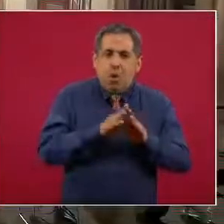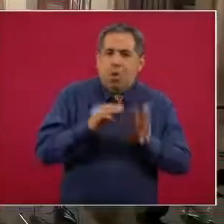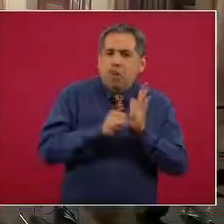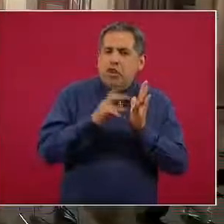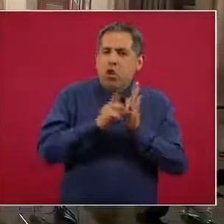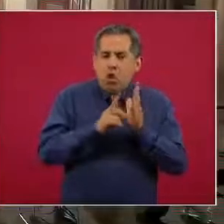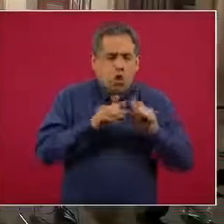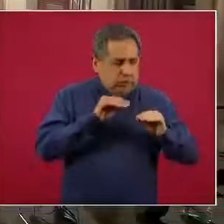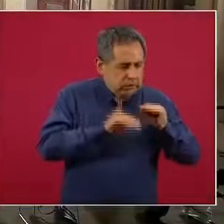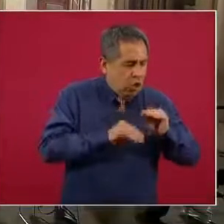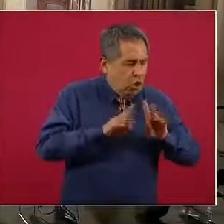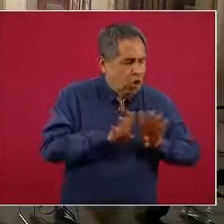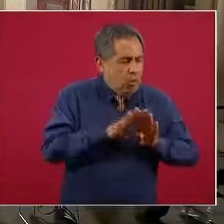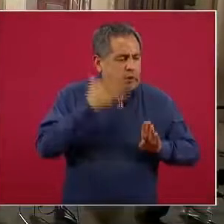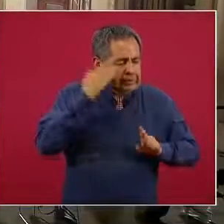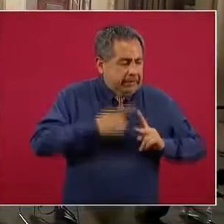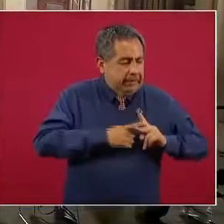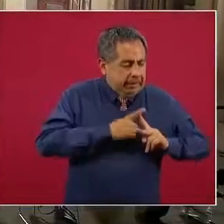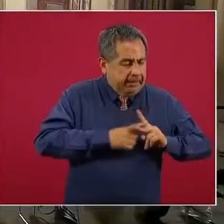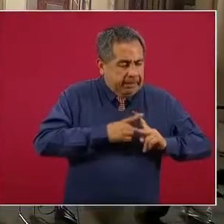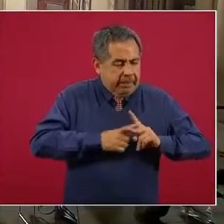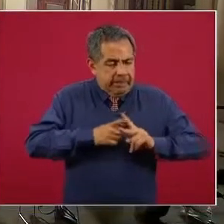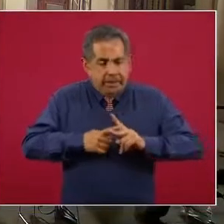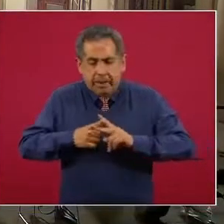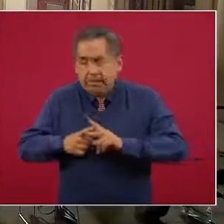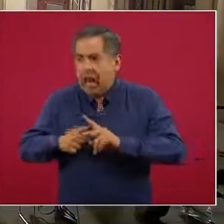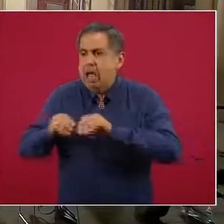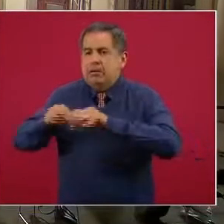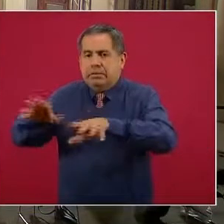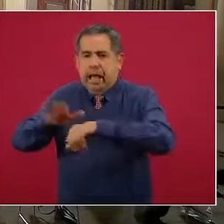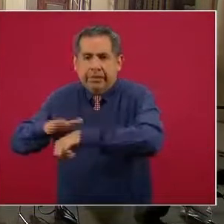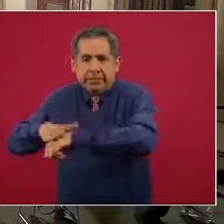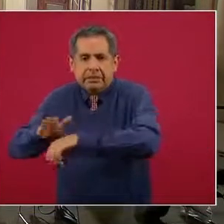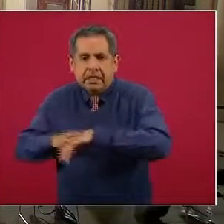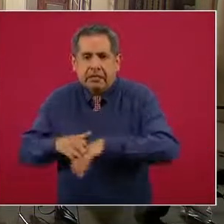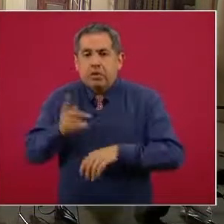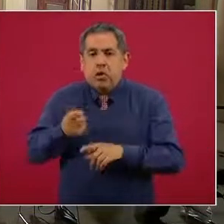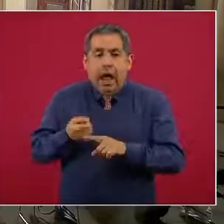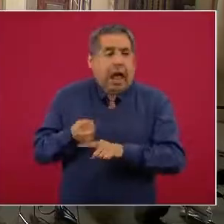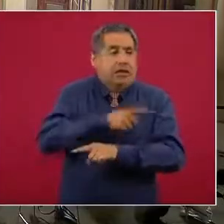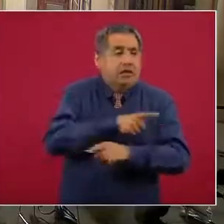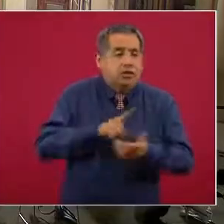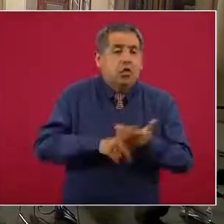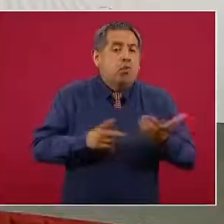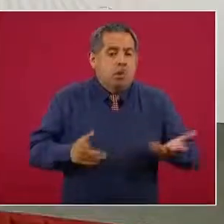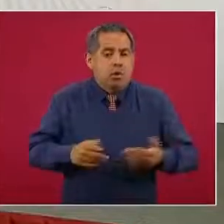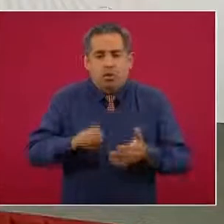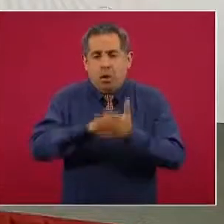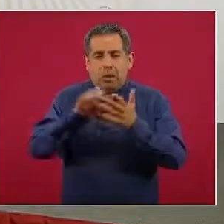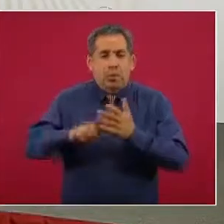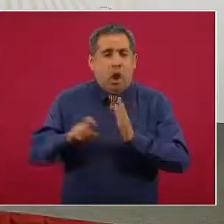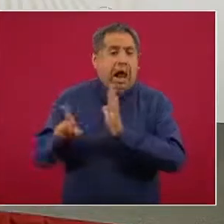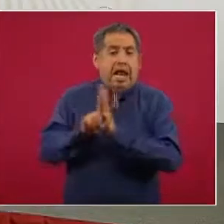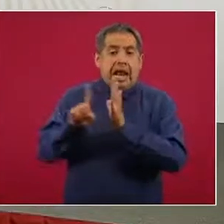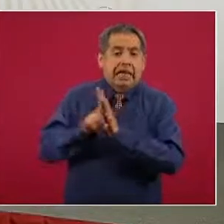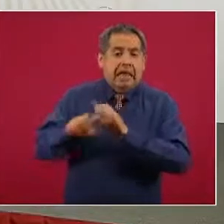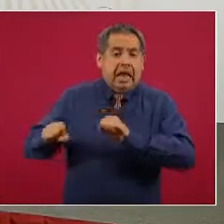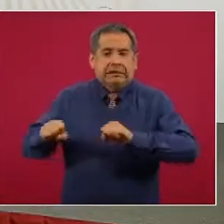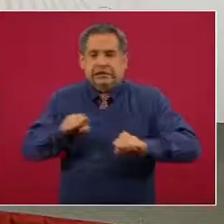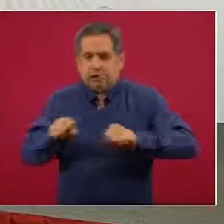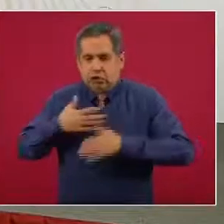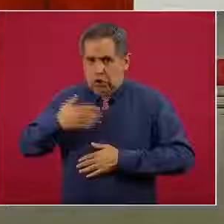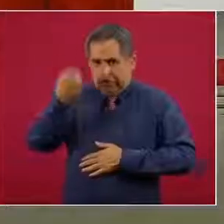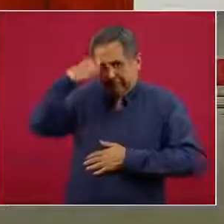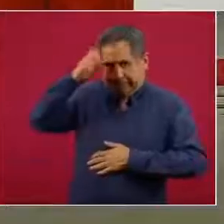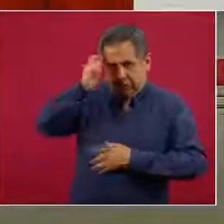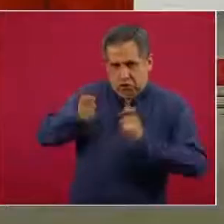metodológica, y tiene que ver con la manera en que funciona el fenómeno de origen. Las alertas sísmicas, por ejemplo, no soy experto en la